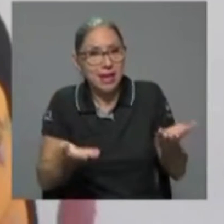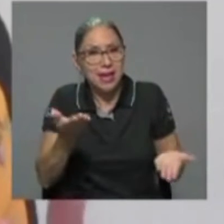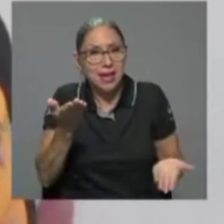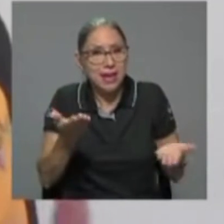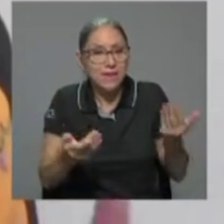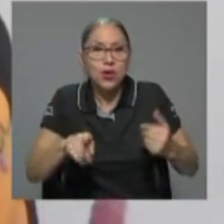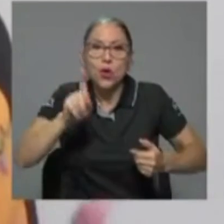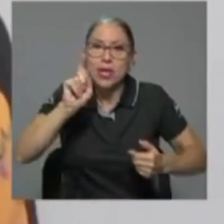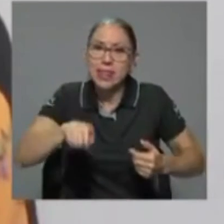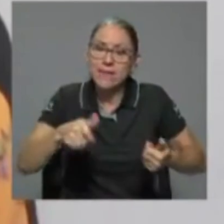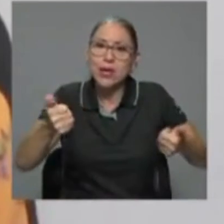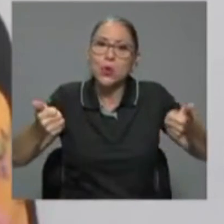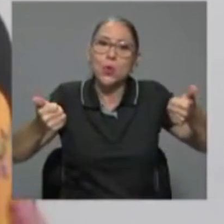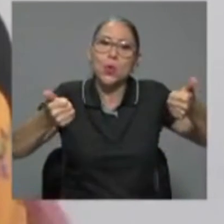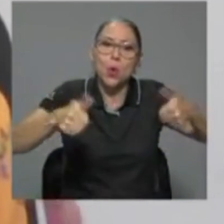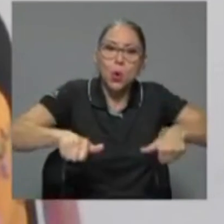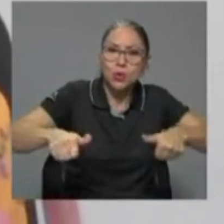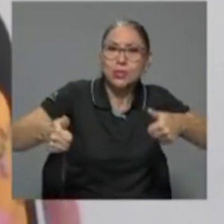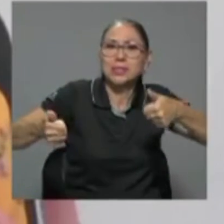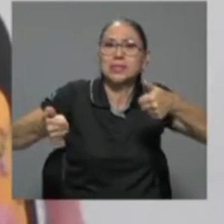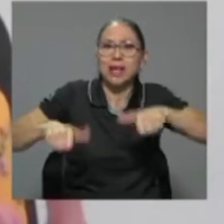un consenso